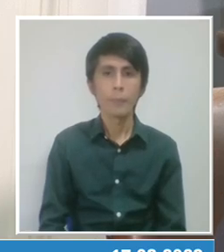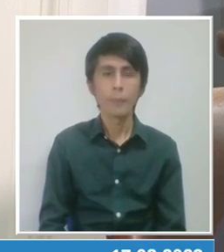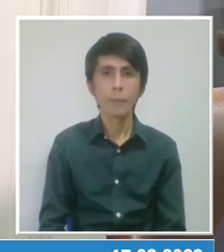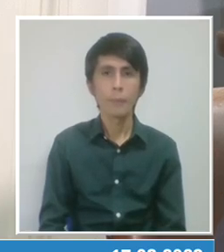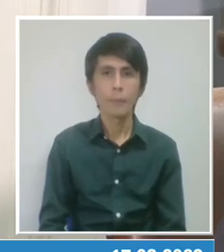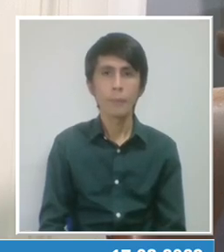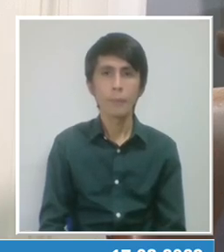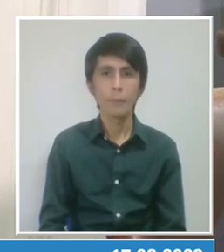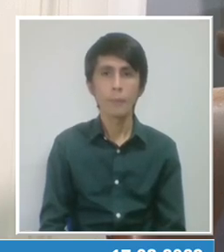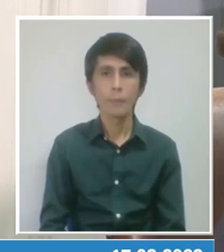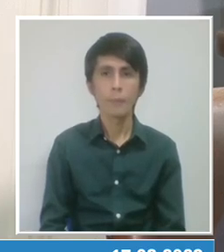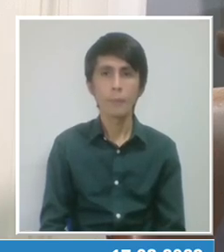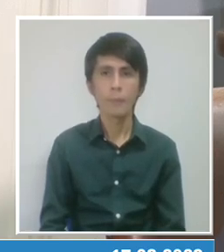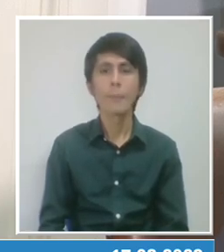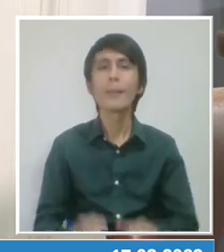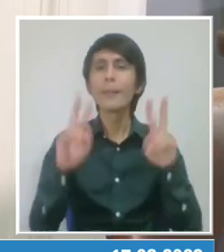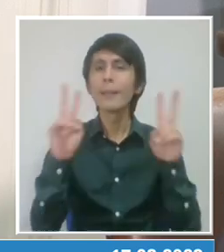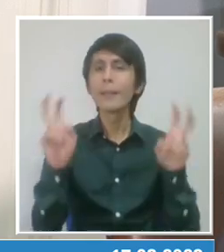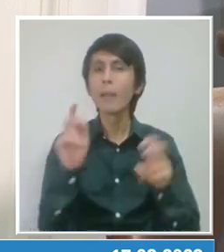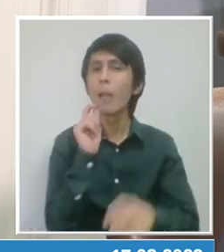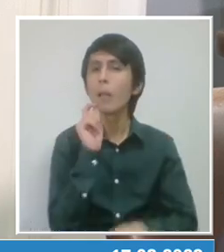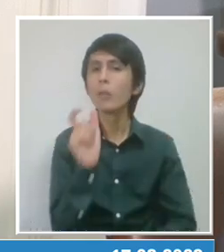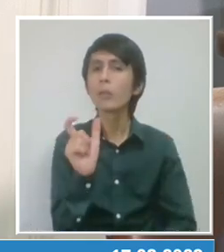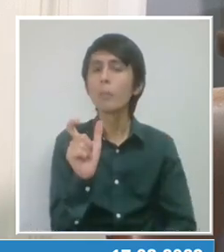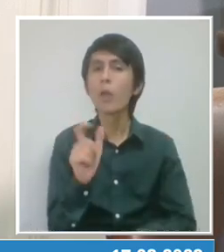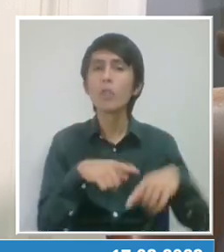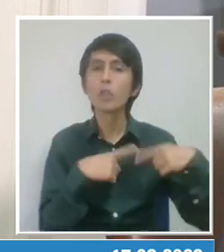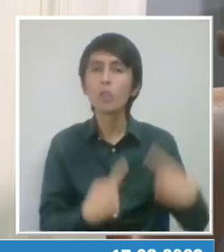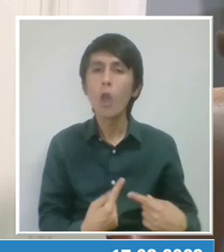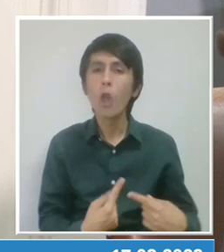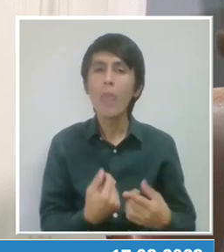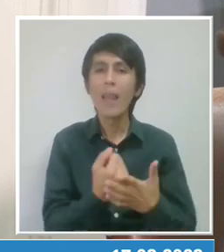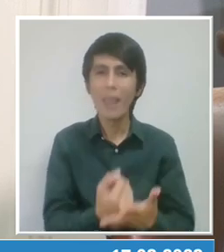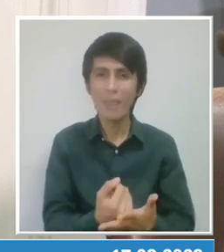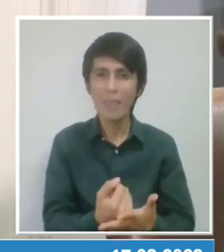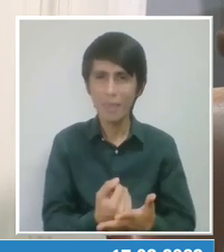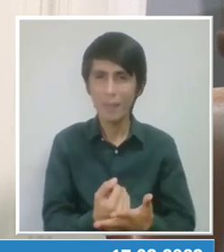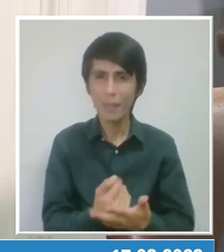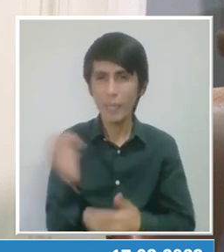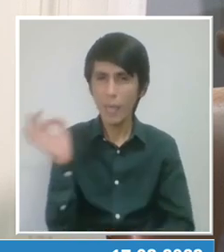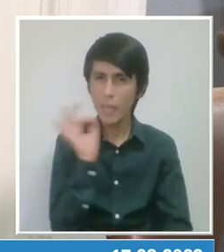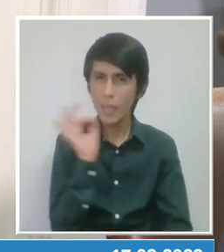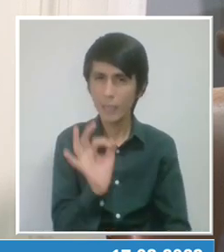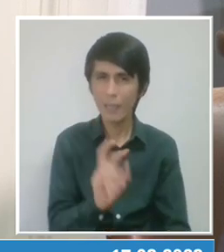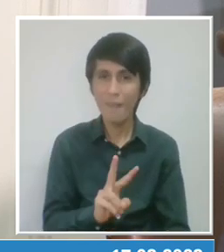al concepto de solidaridad que me plantea Verónica,